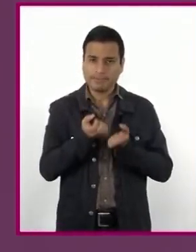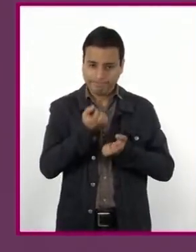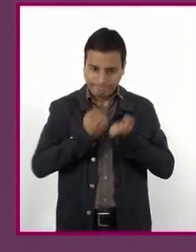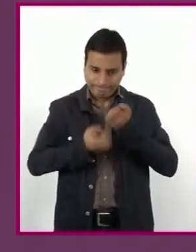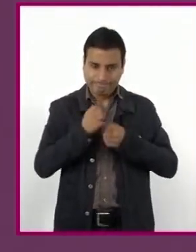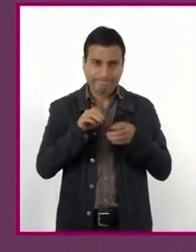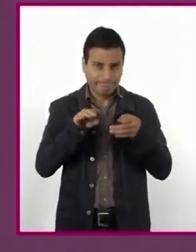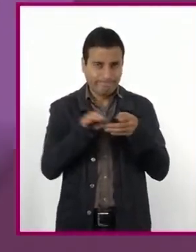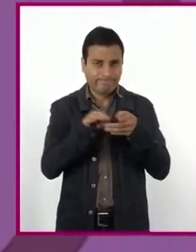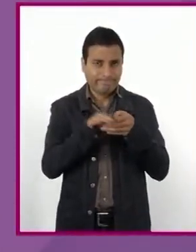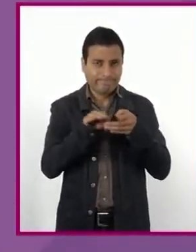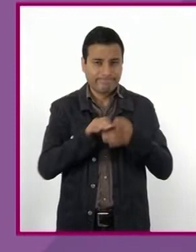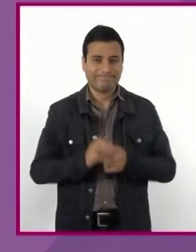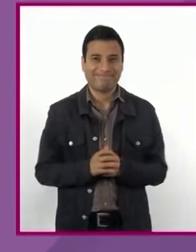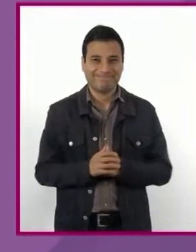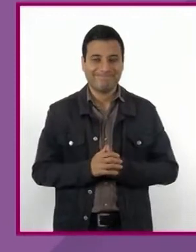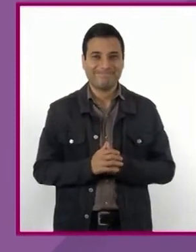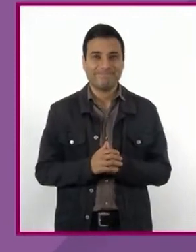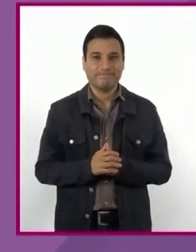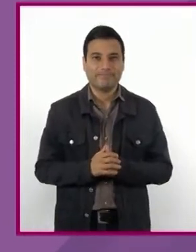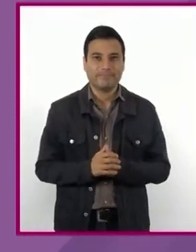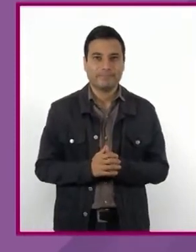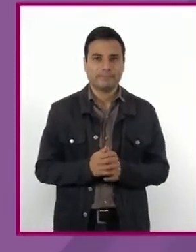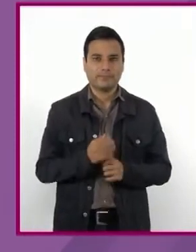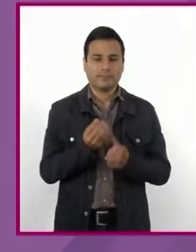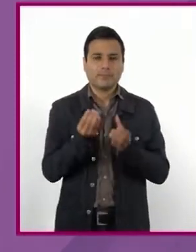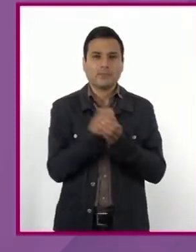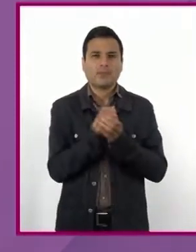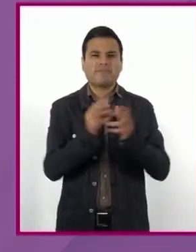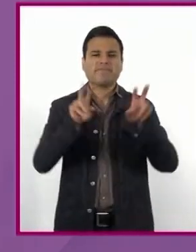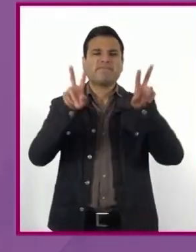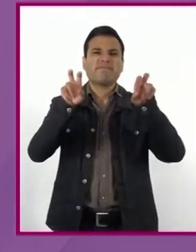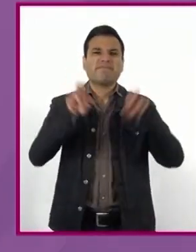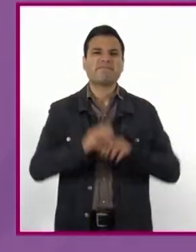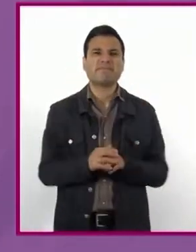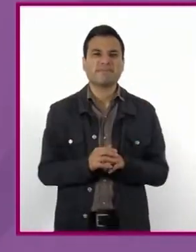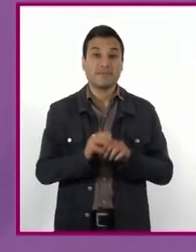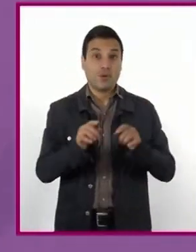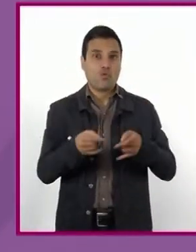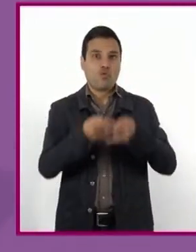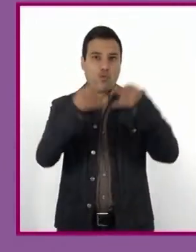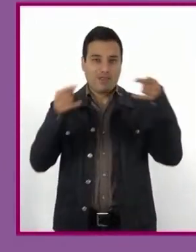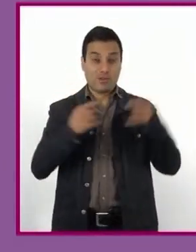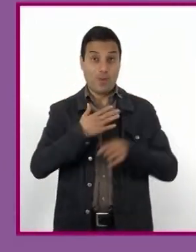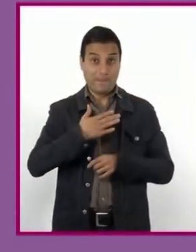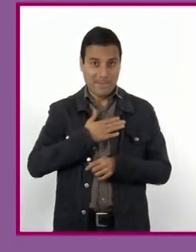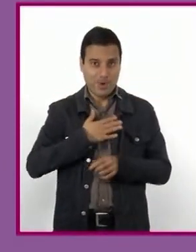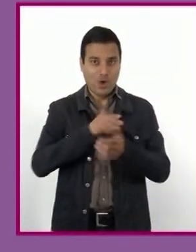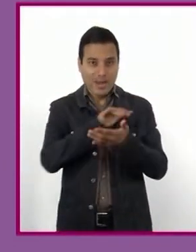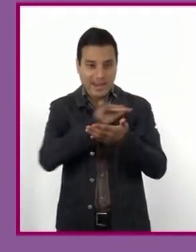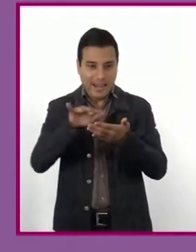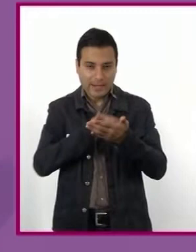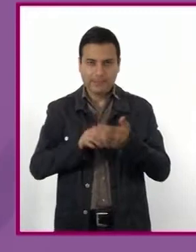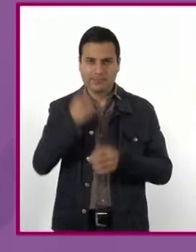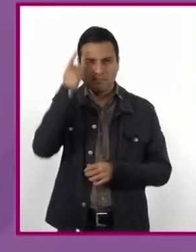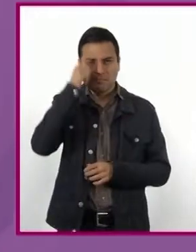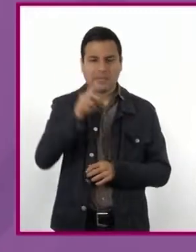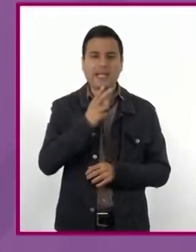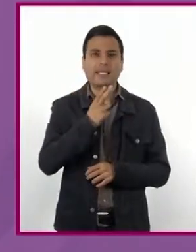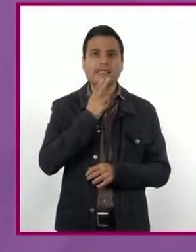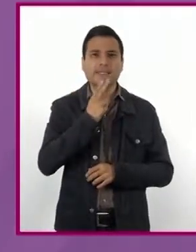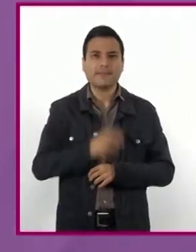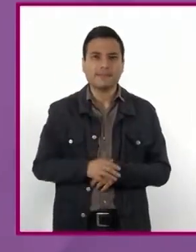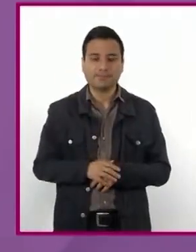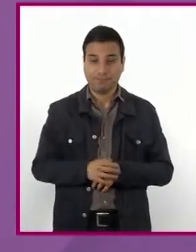física con regularidad. Esta sesión se titula Leyendo mi cuento y estará destinada a trabajar el